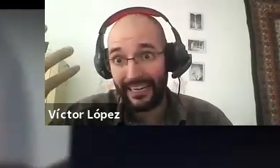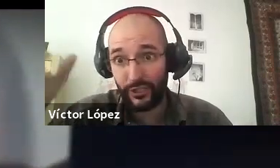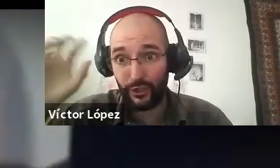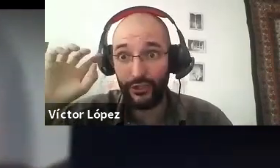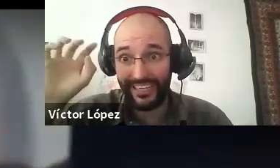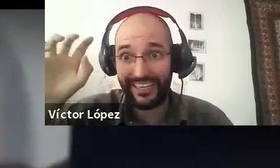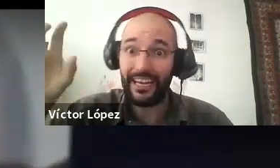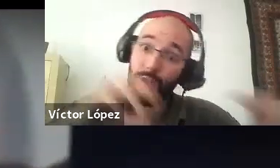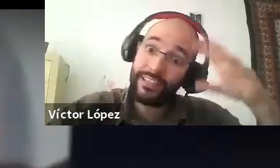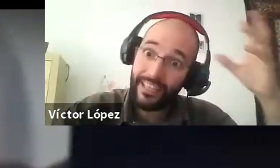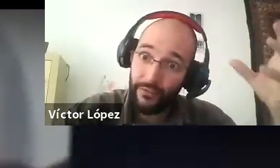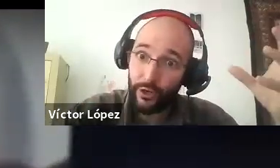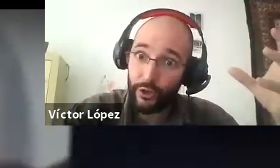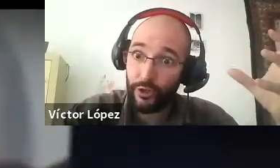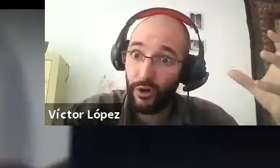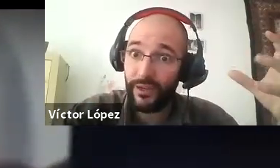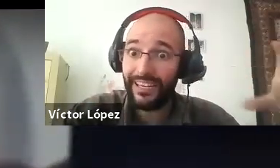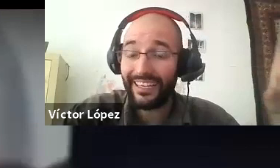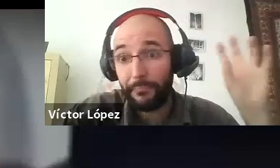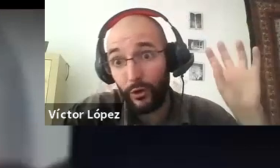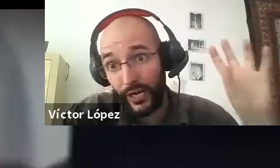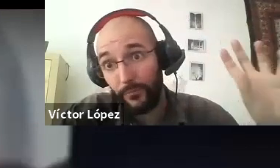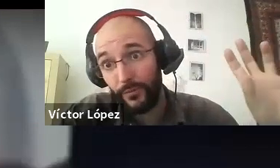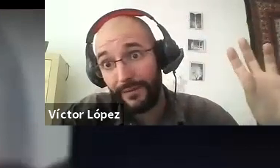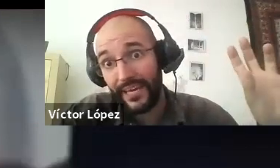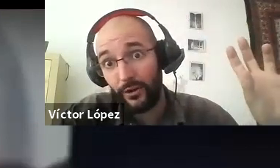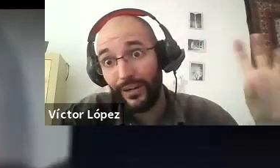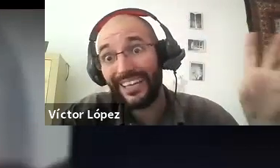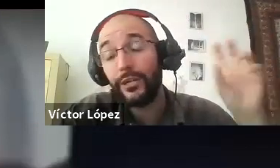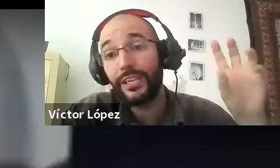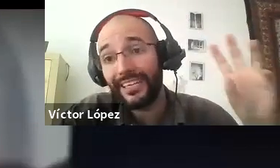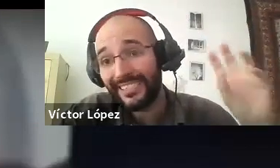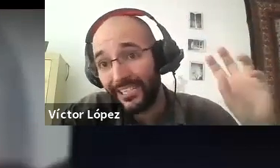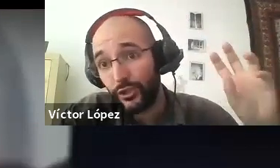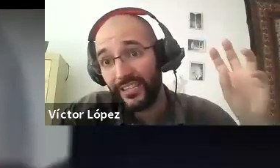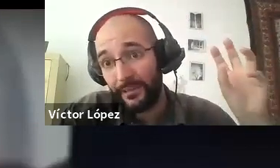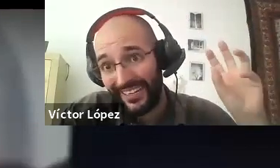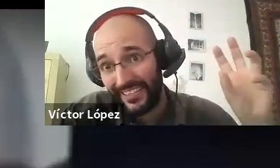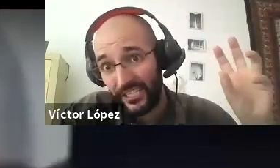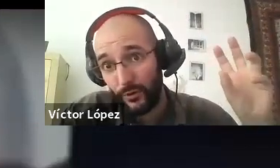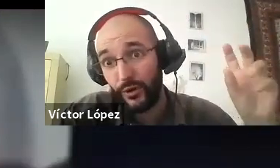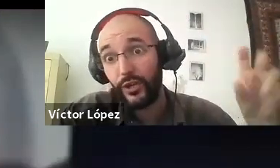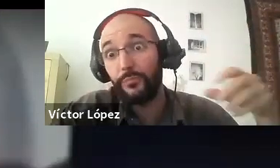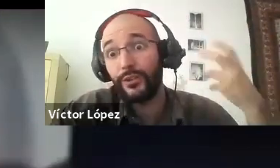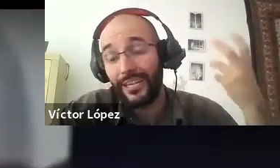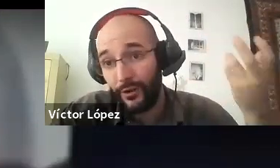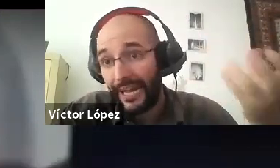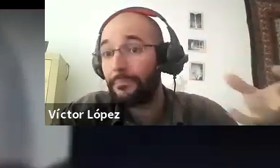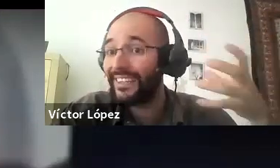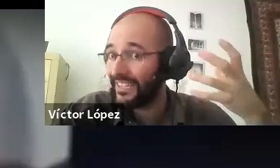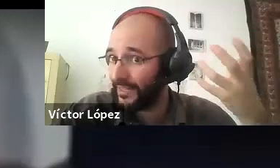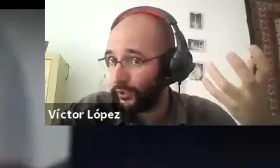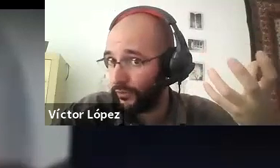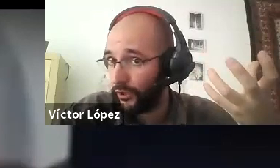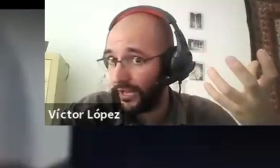Explica el caso de que lo ha intentado hacer con otro móvil, pero era un móvil viejo que no tenía sensor de magnetismo y por lo tanto la